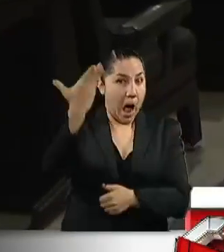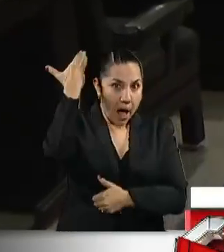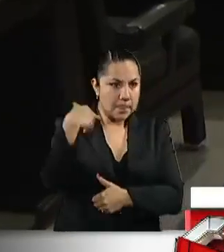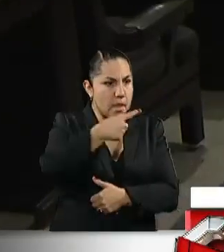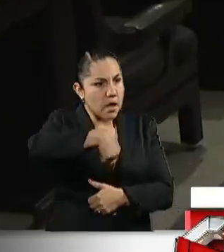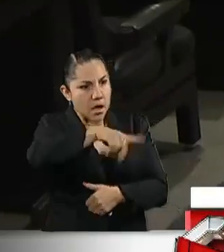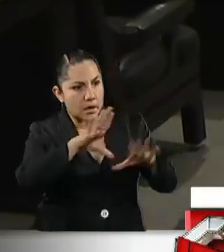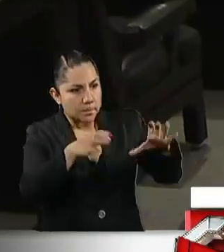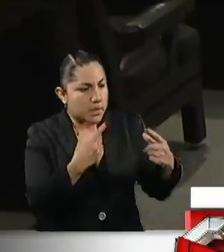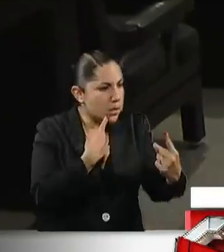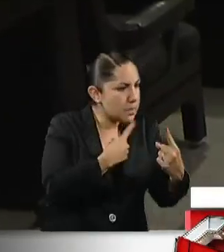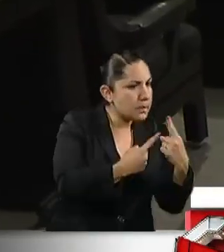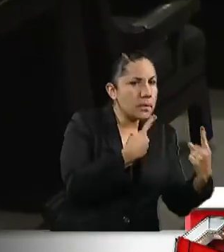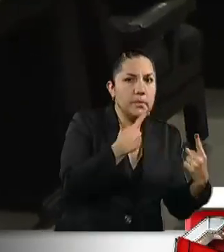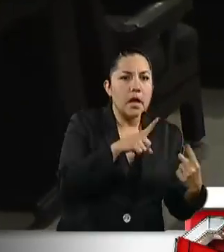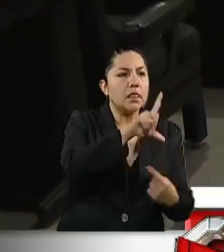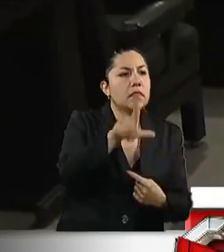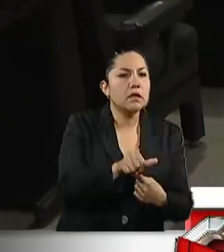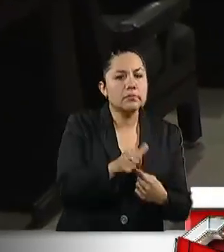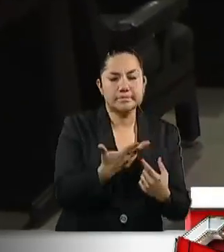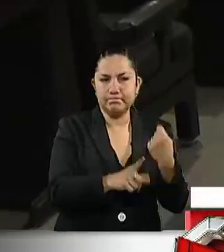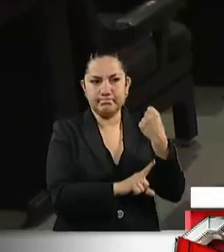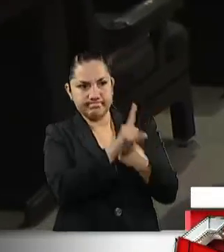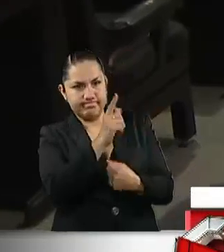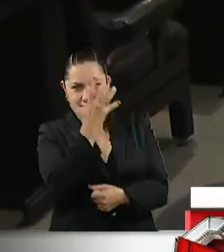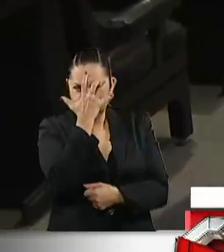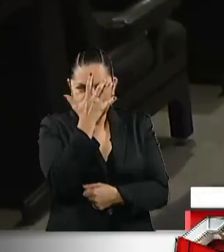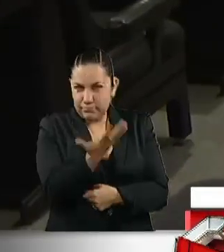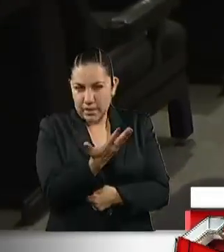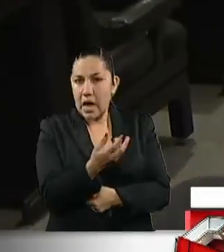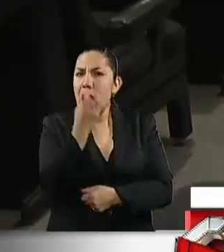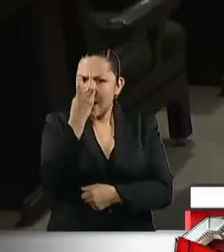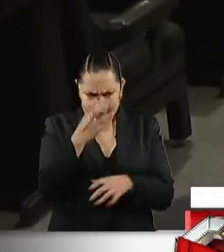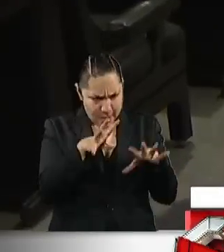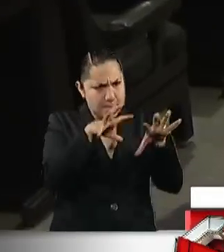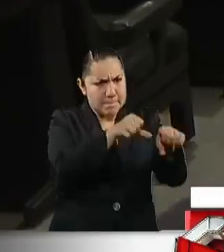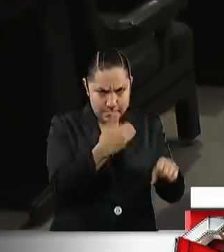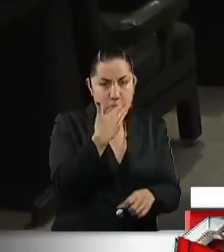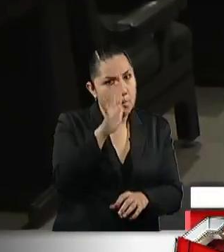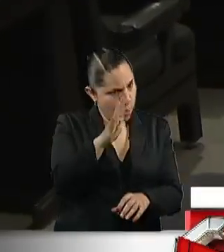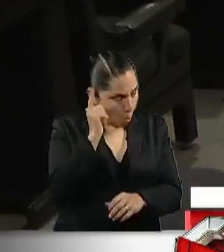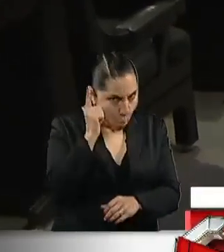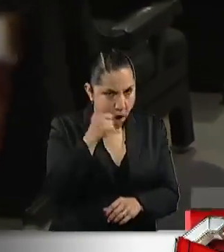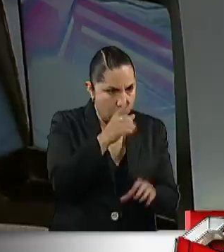Celebro que se haga. Lo que espero es que se hayan tomado las providencias suficientes para que no haya afectación a la población